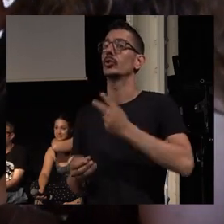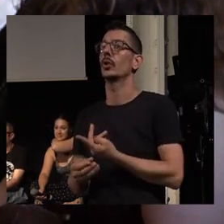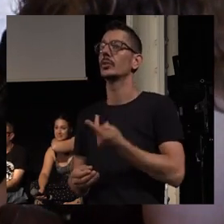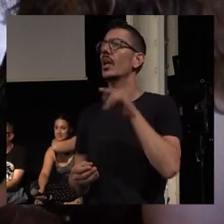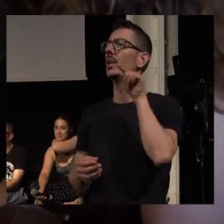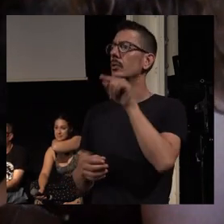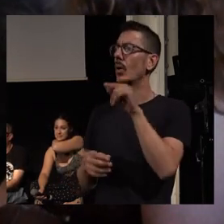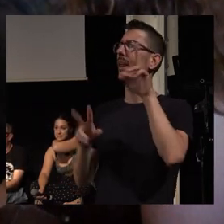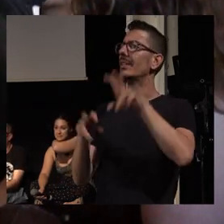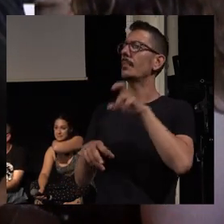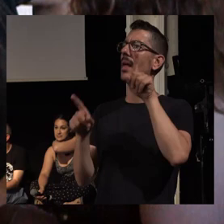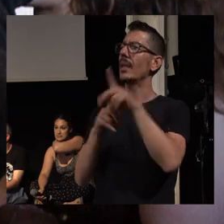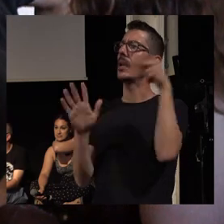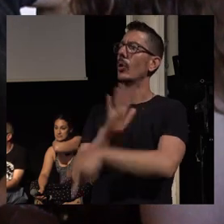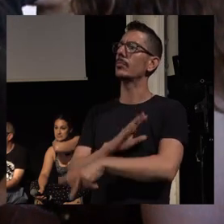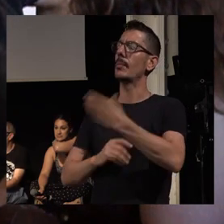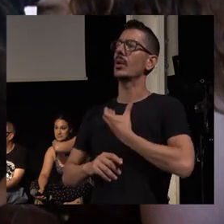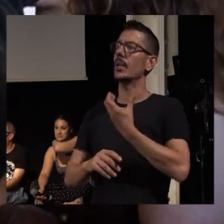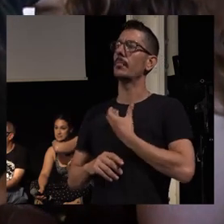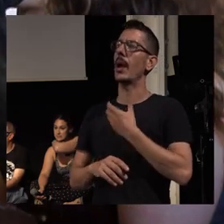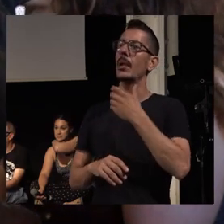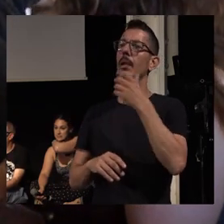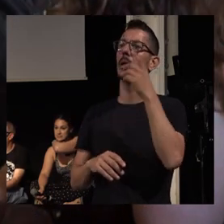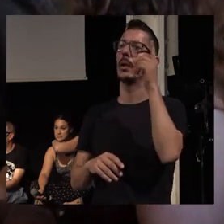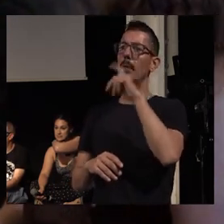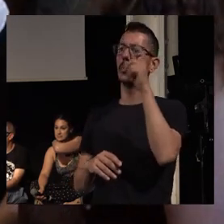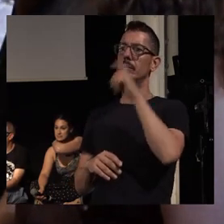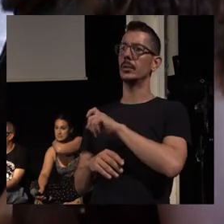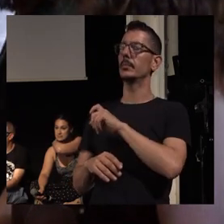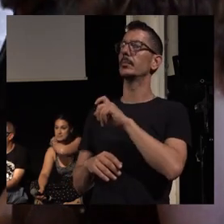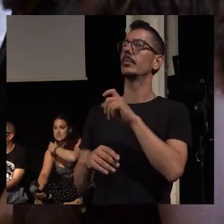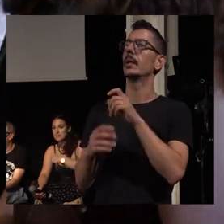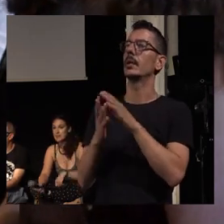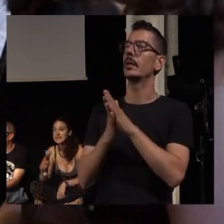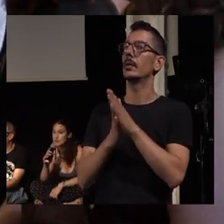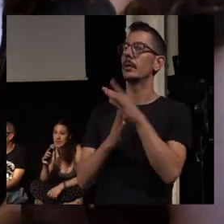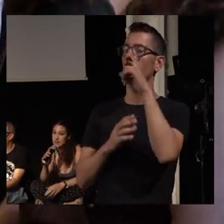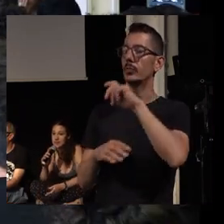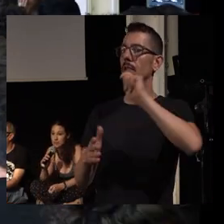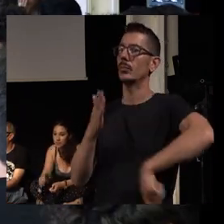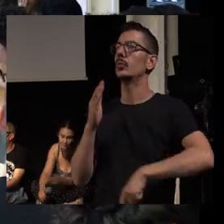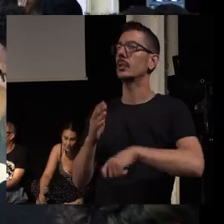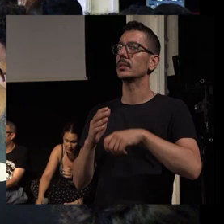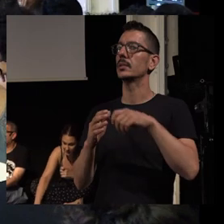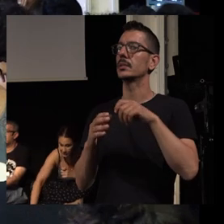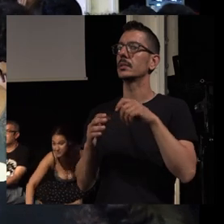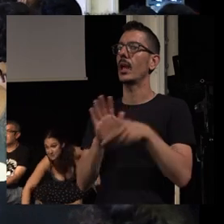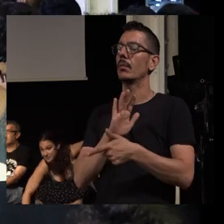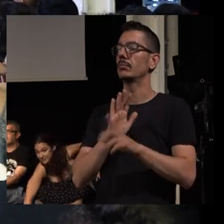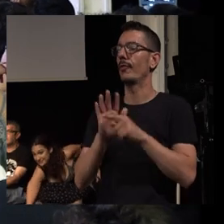multa a las personas trans por ejercer la prostitución y a las otras chicas, ¿cómo lo lleváis desde Barcelona en Común? Esto ya no está...